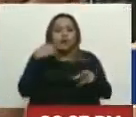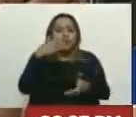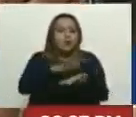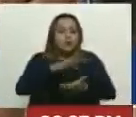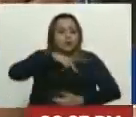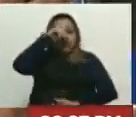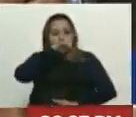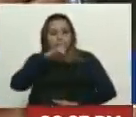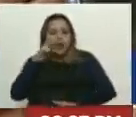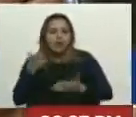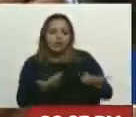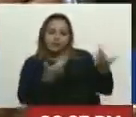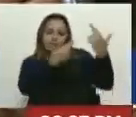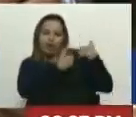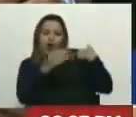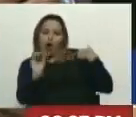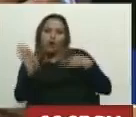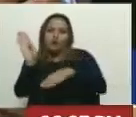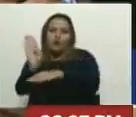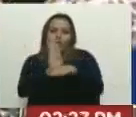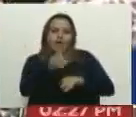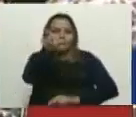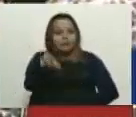padres, representantes o cuidadores.